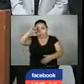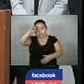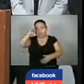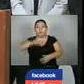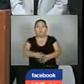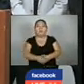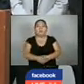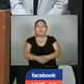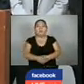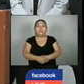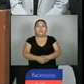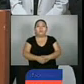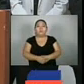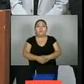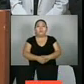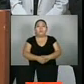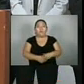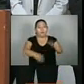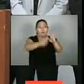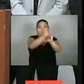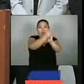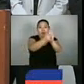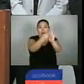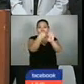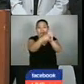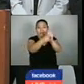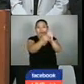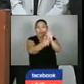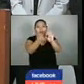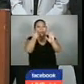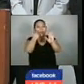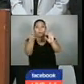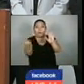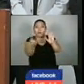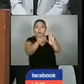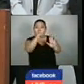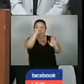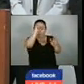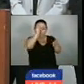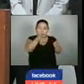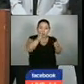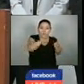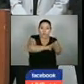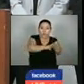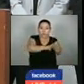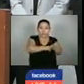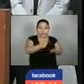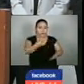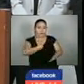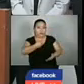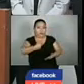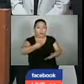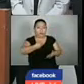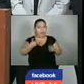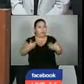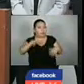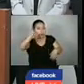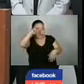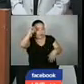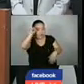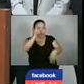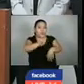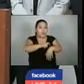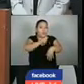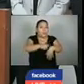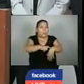contratado. Literal A, a trabajadores que dentro de un contrato individual de trabajo se encuentren en el periodo